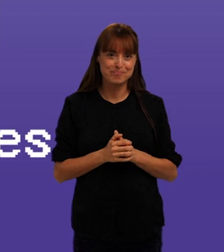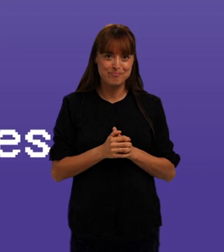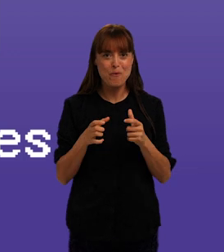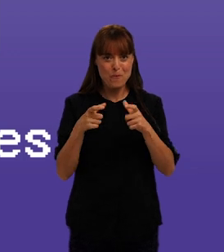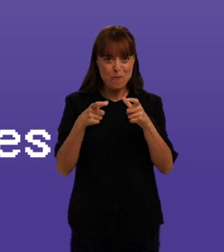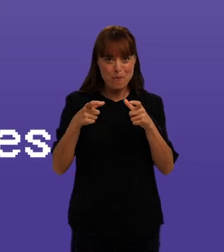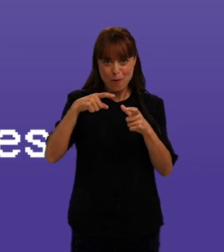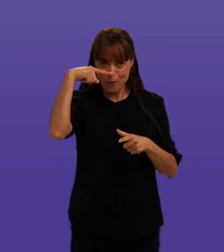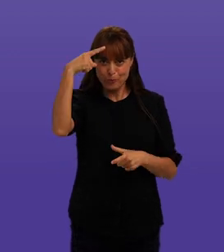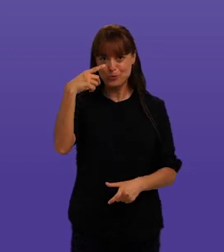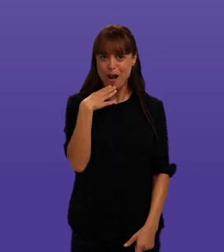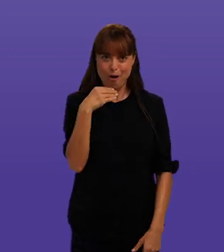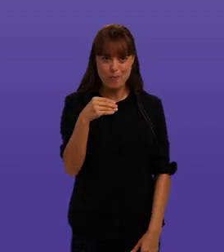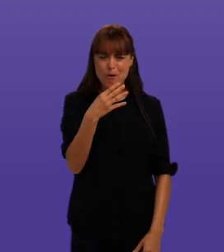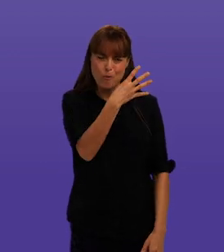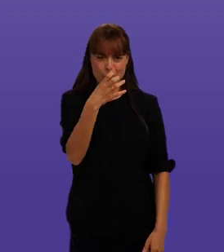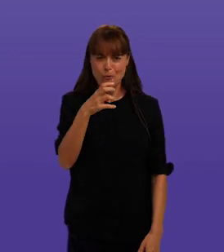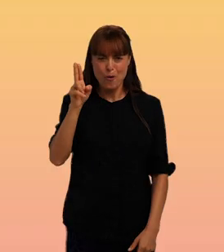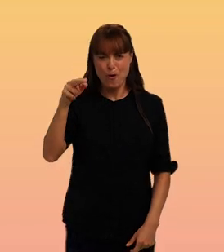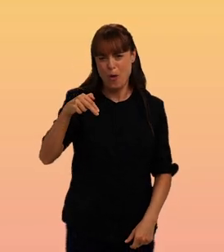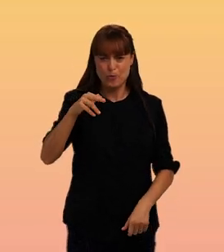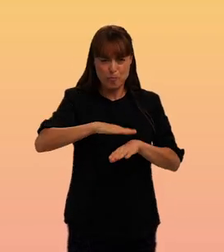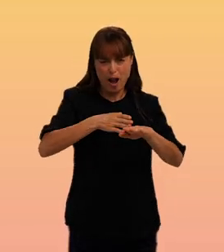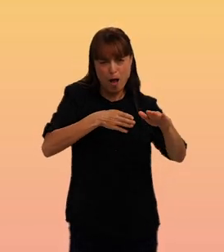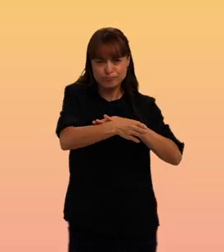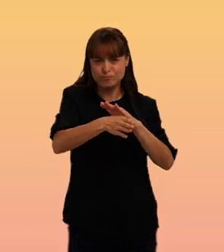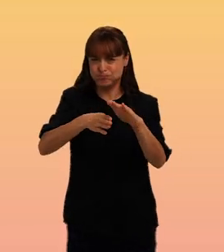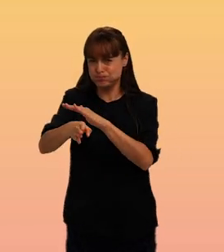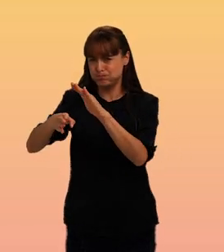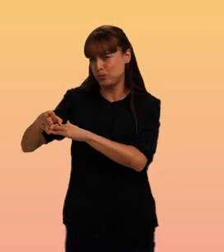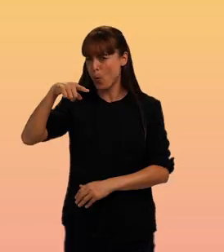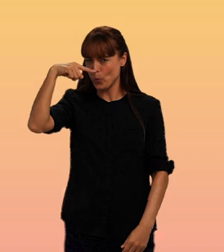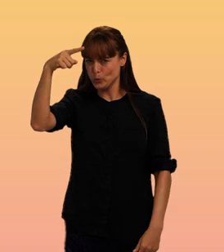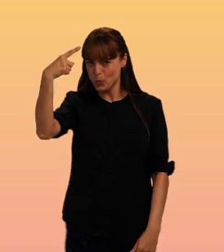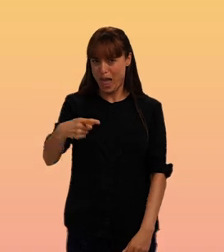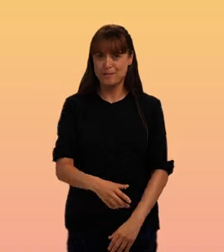bonokulturajoven.go.es elbidean. Gazte kultur bonoa, 400 € gauza asko